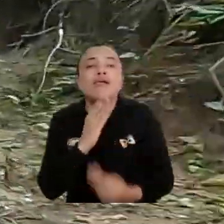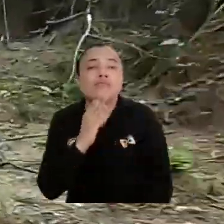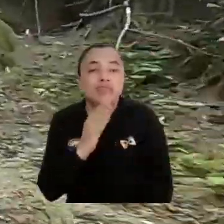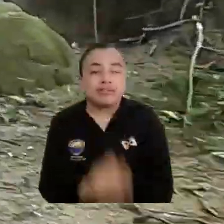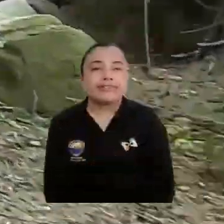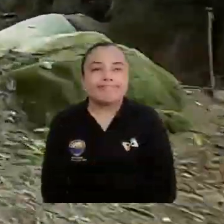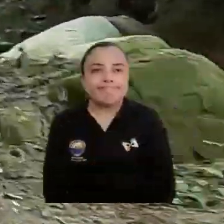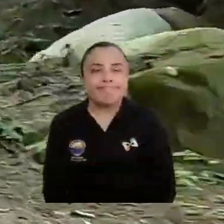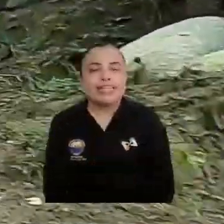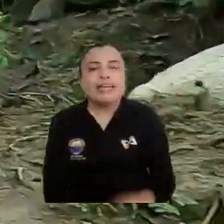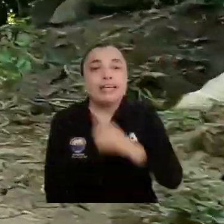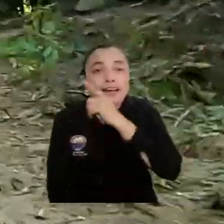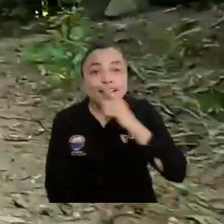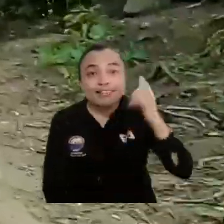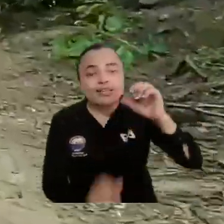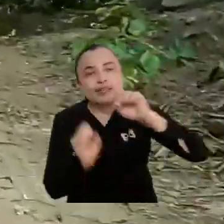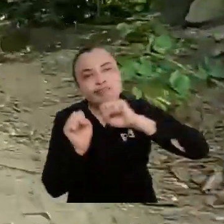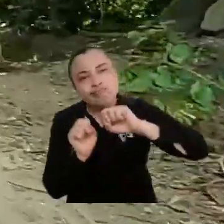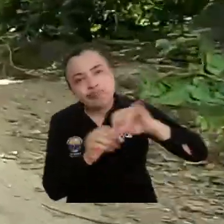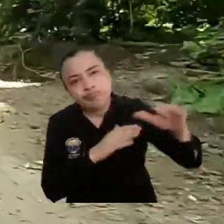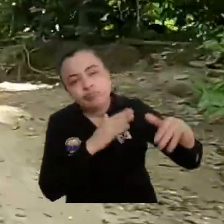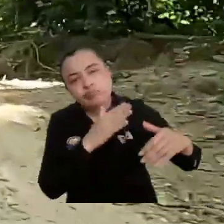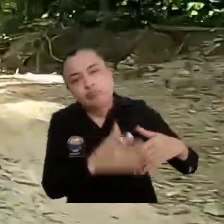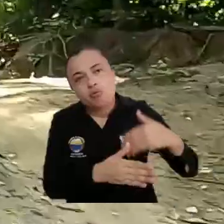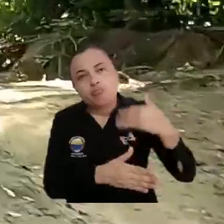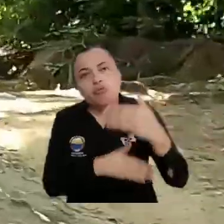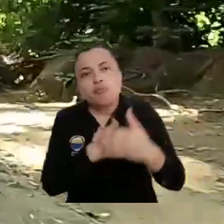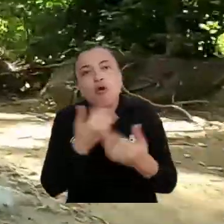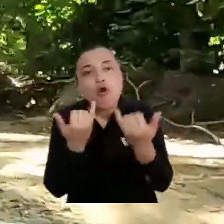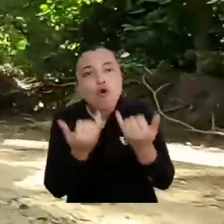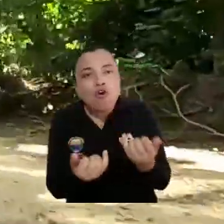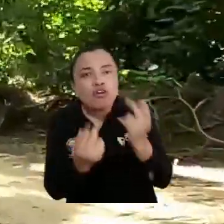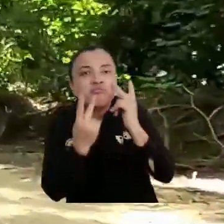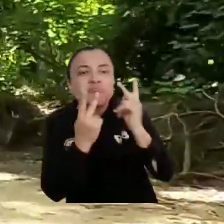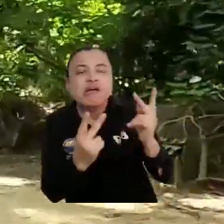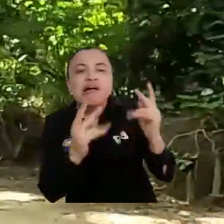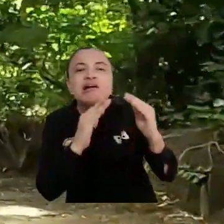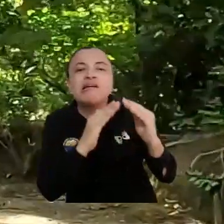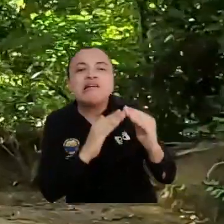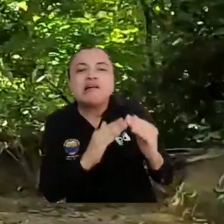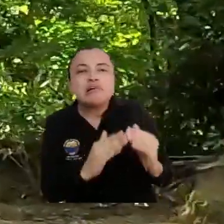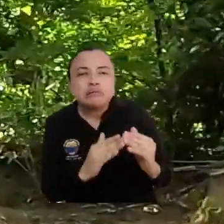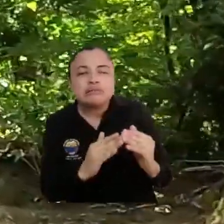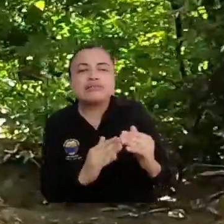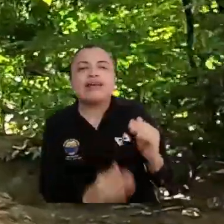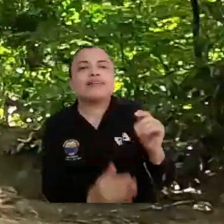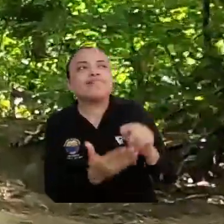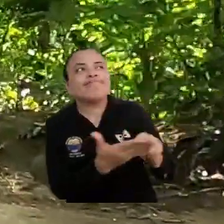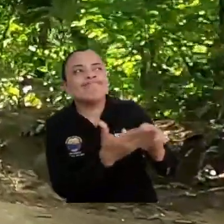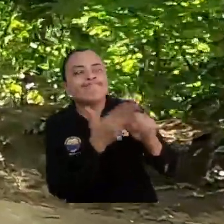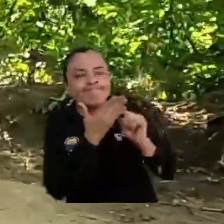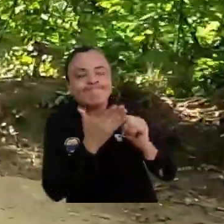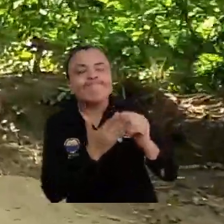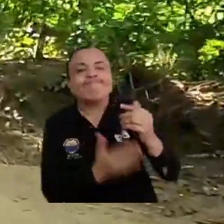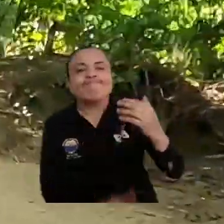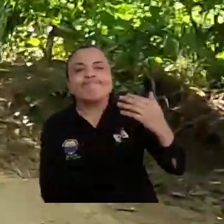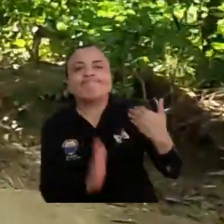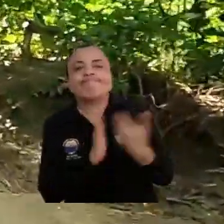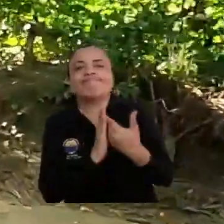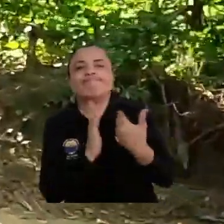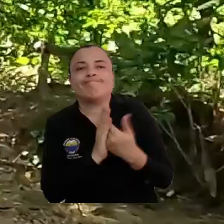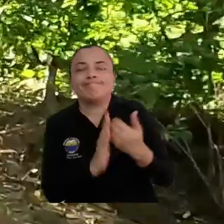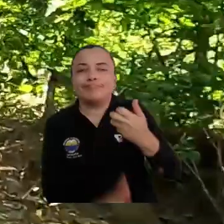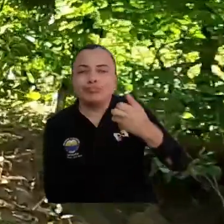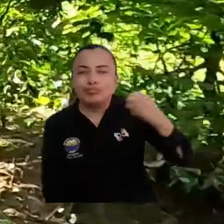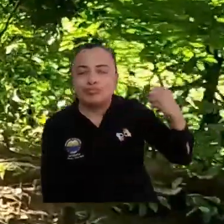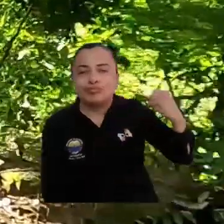abandonada progresivamente y hoy sus ruinas son uno de los testimonios más elocuentes del ciclo histórico